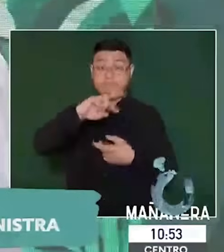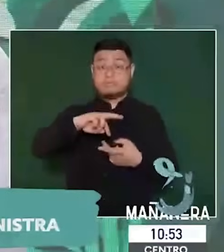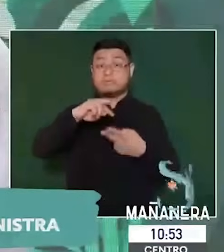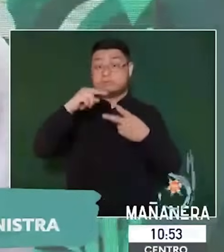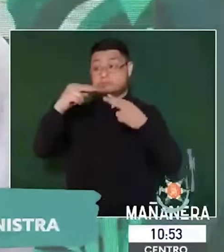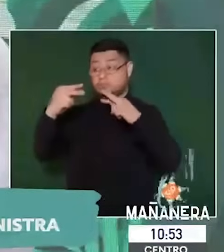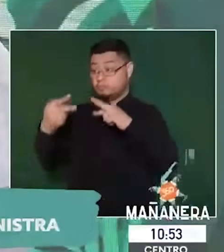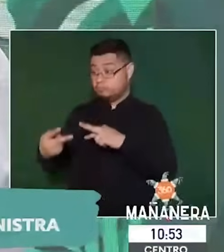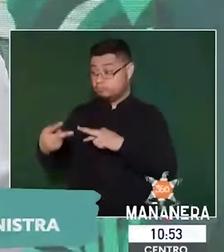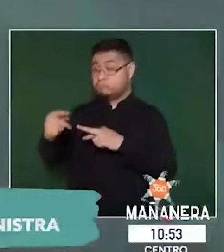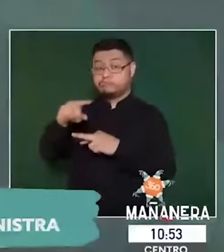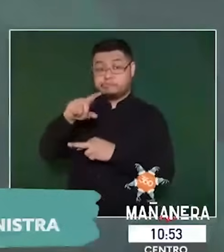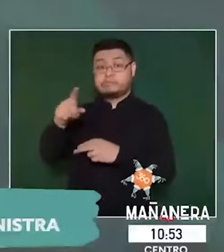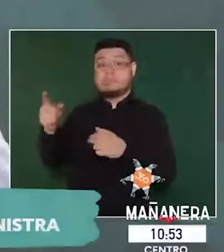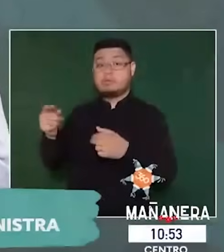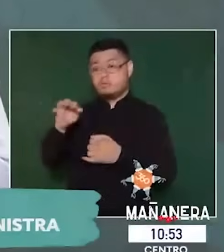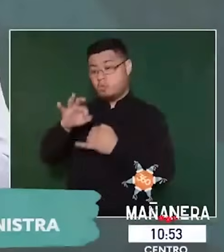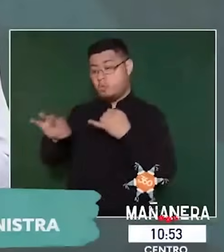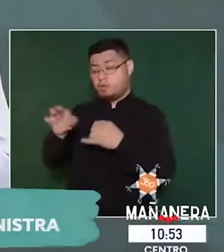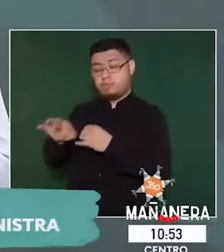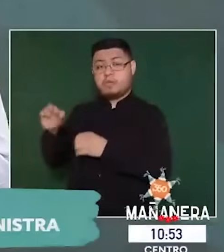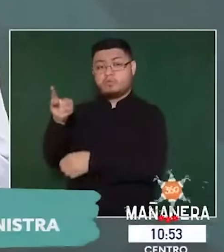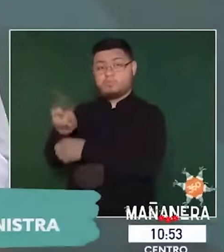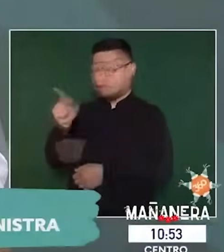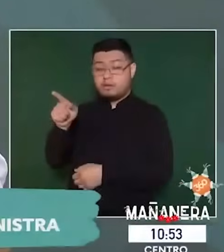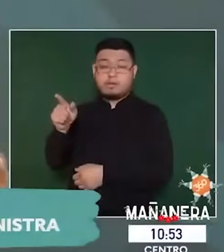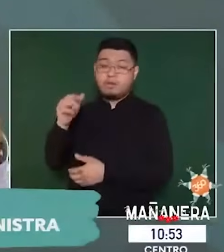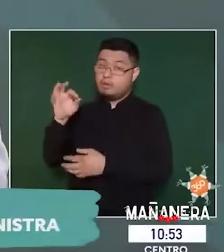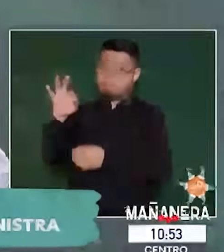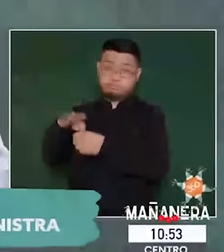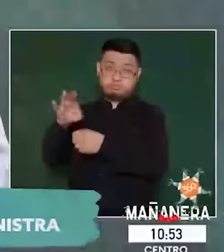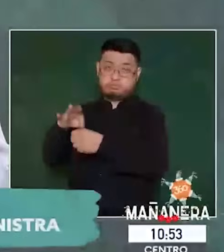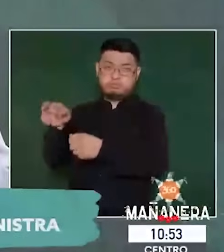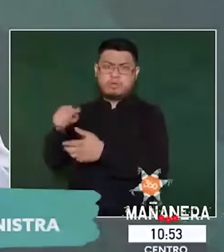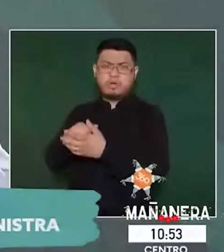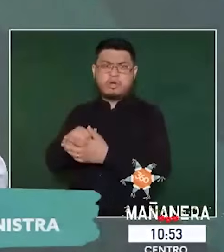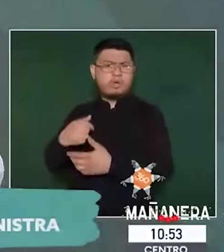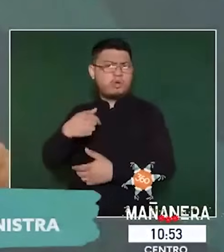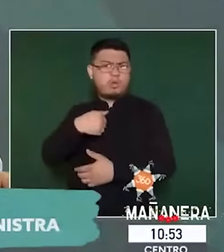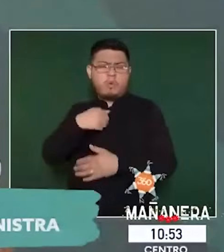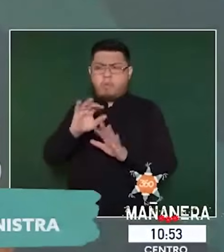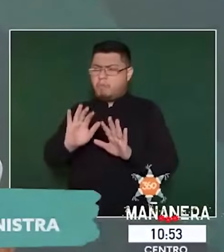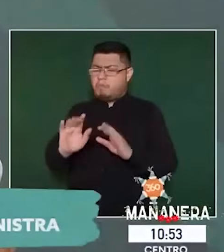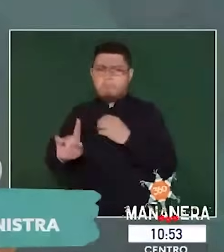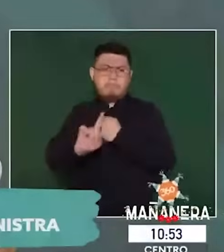ganó. Las últimas dos sacó más votos que yo. Y yo no tengo ningún problema.